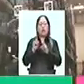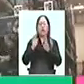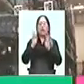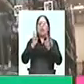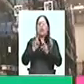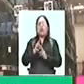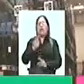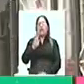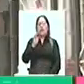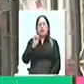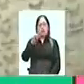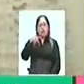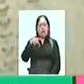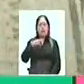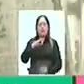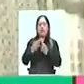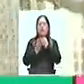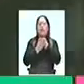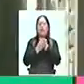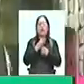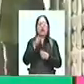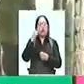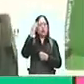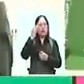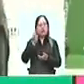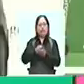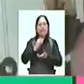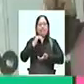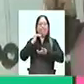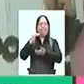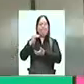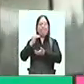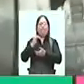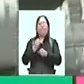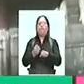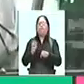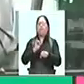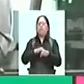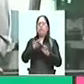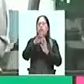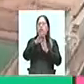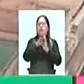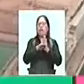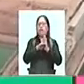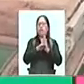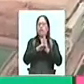BDP, el Banco Unión, deberían ser los canalizadores de estos recursos a una tasa que no se ha visto antes.